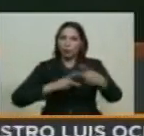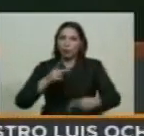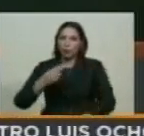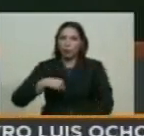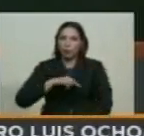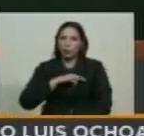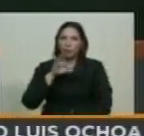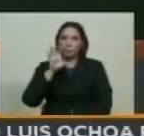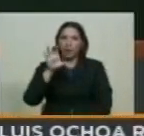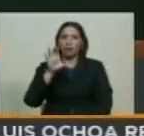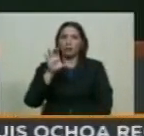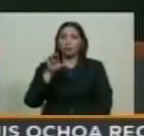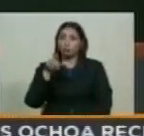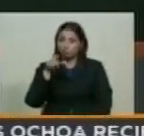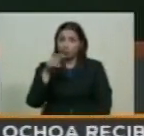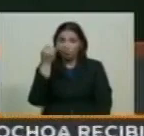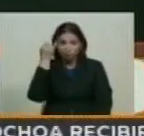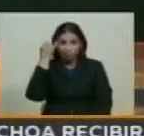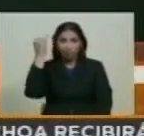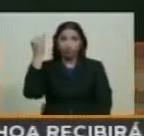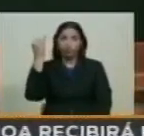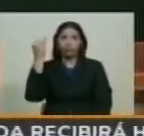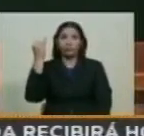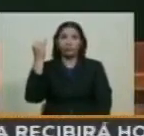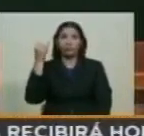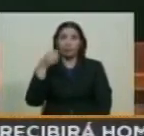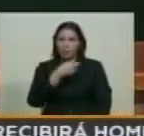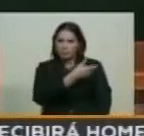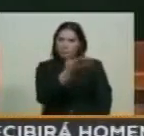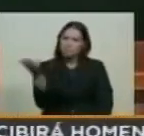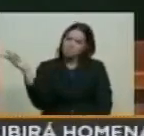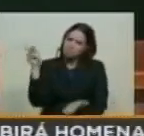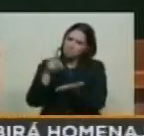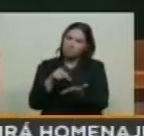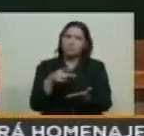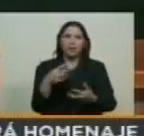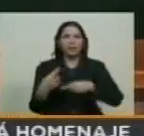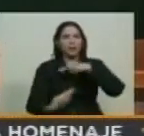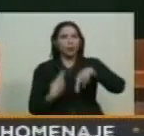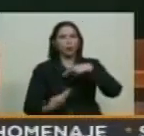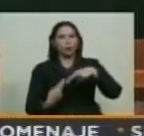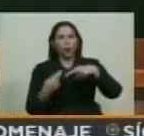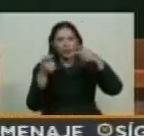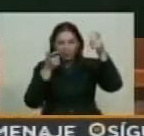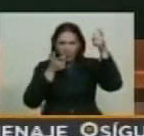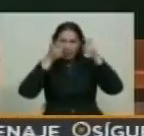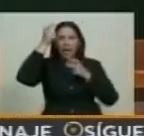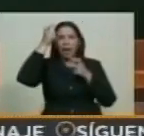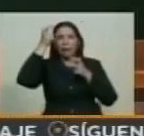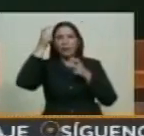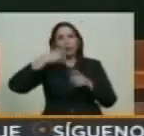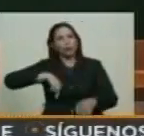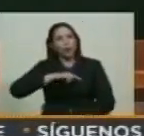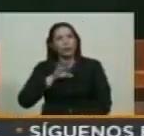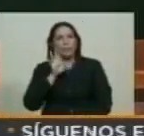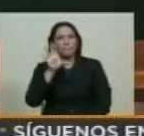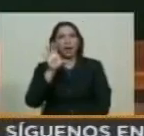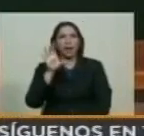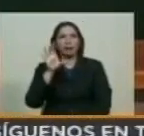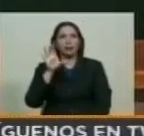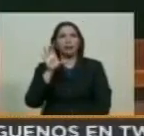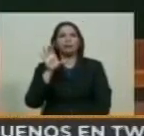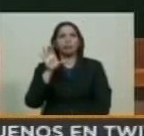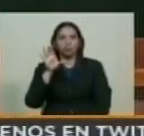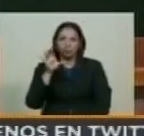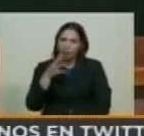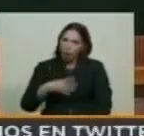pilares de la educación bolivariana que llegó con la revolución y el comandante Hugo Chávez a nuestra patria, rescatando